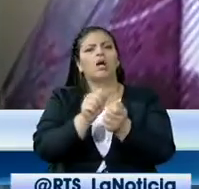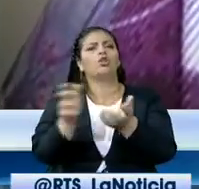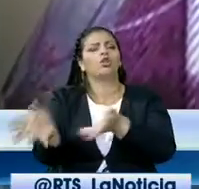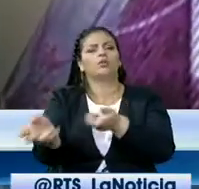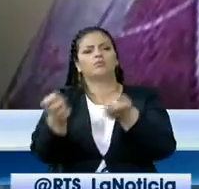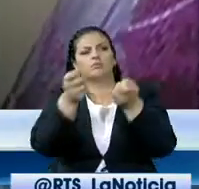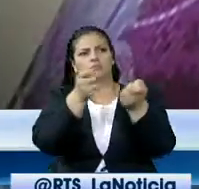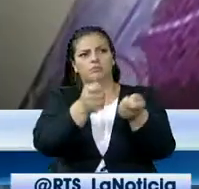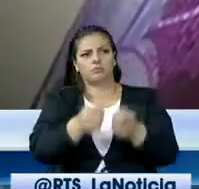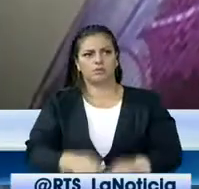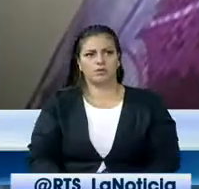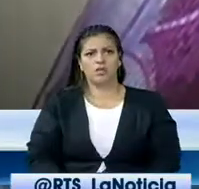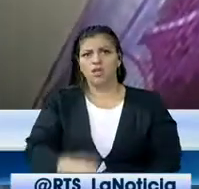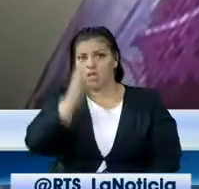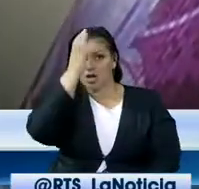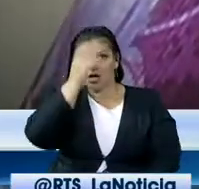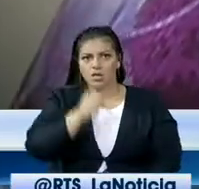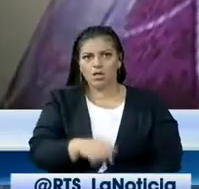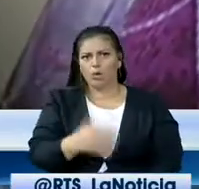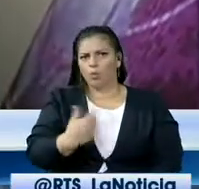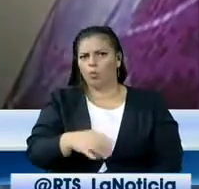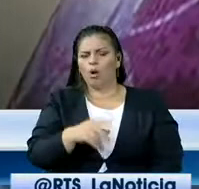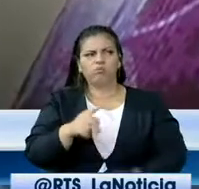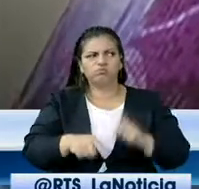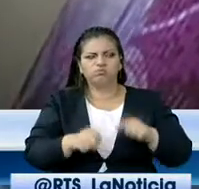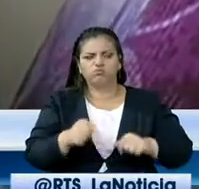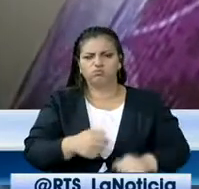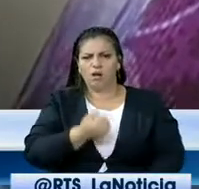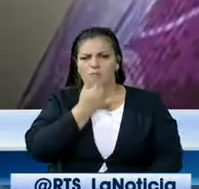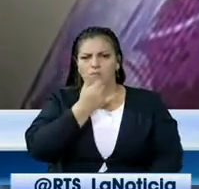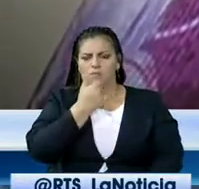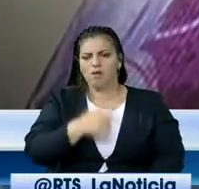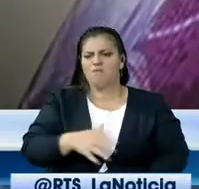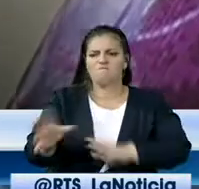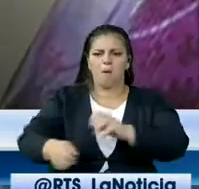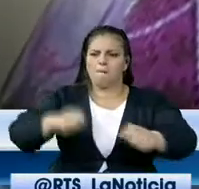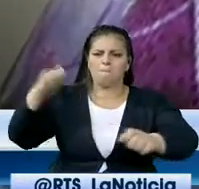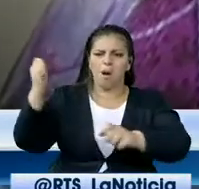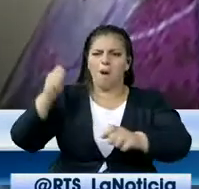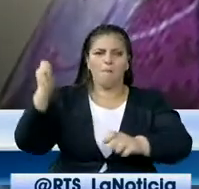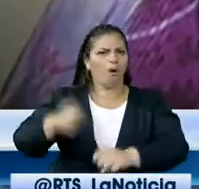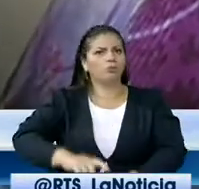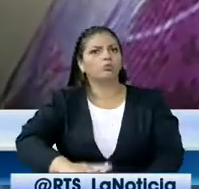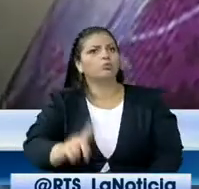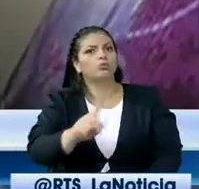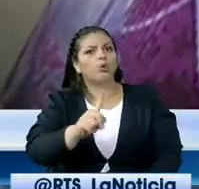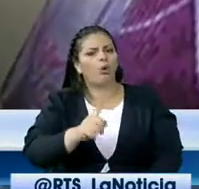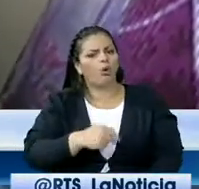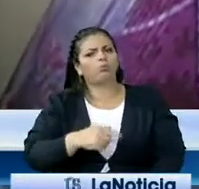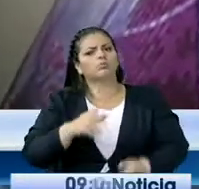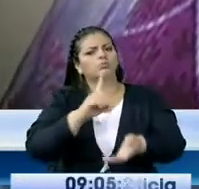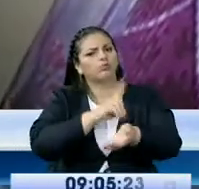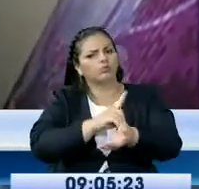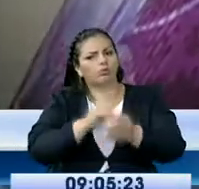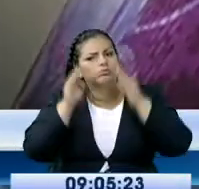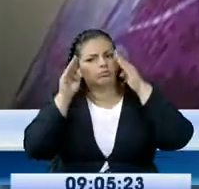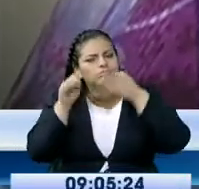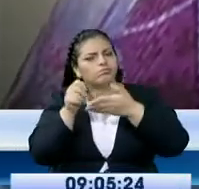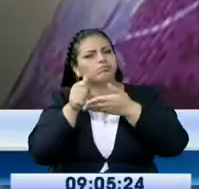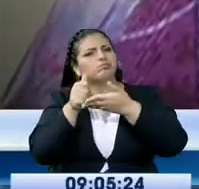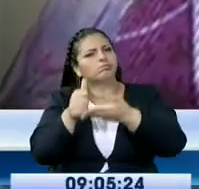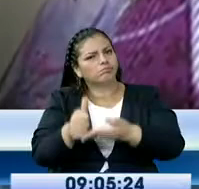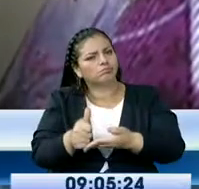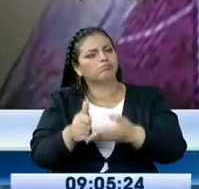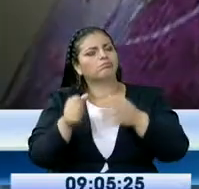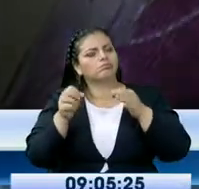hay ciertas partes que los cogen, los maltratan. Entonces, por eso que nosotros hablamos con mi hermana, no queremos eso. Ya, nosotros queremos algo que de verdad sé que